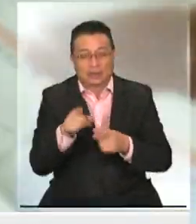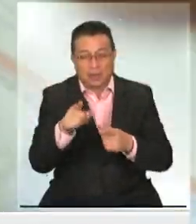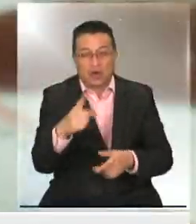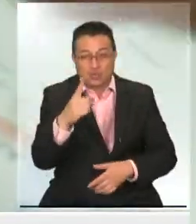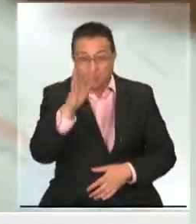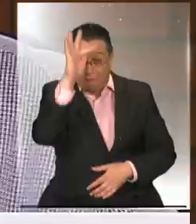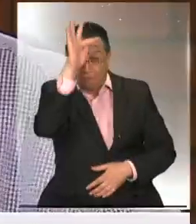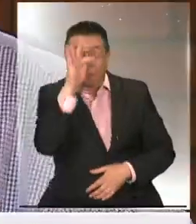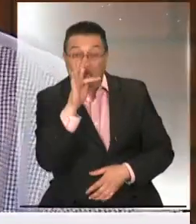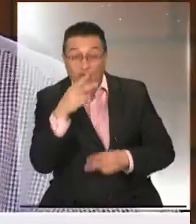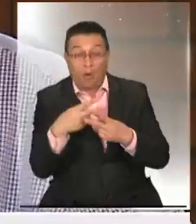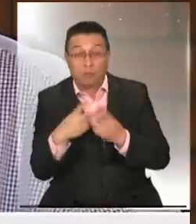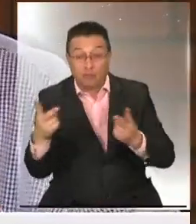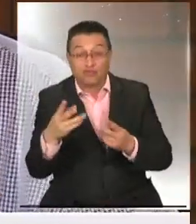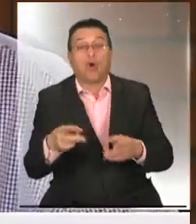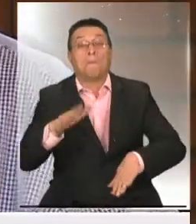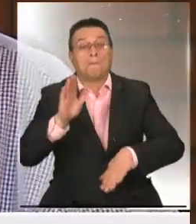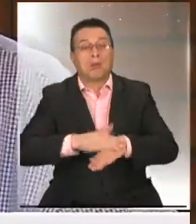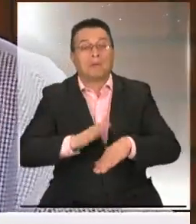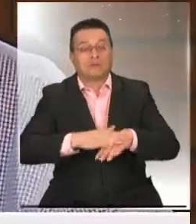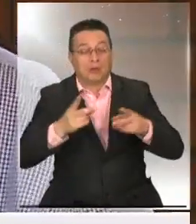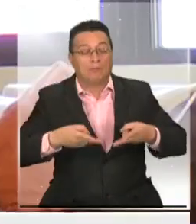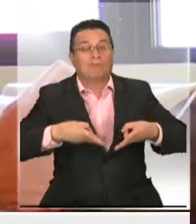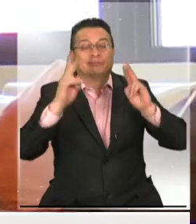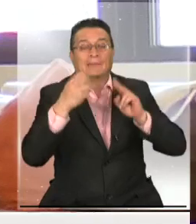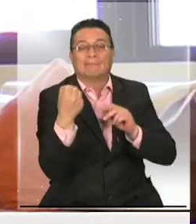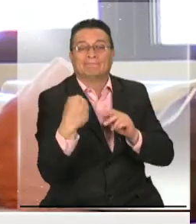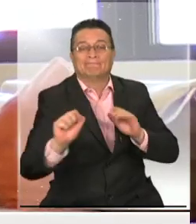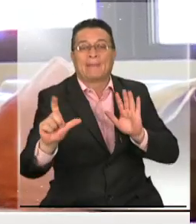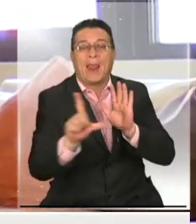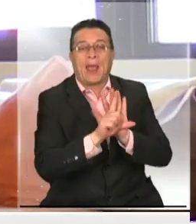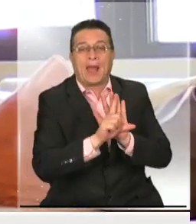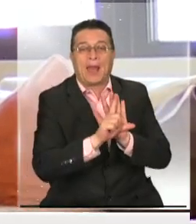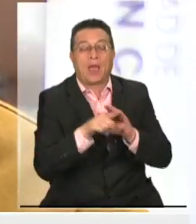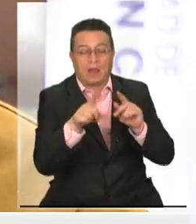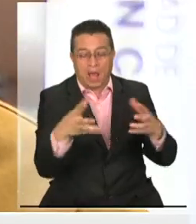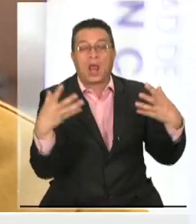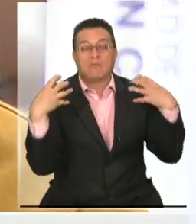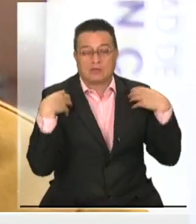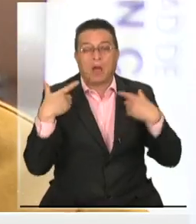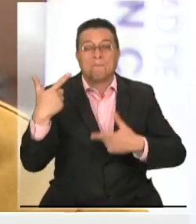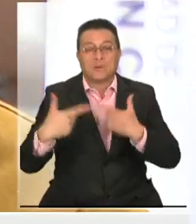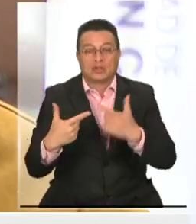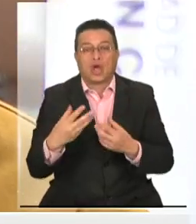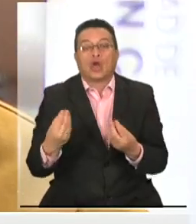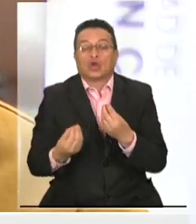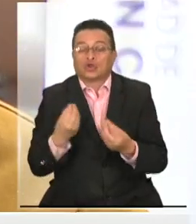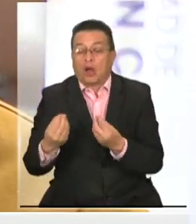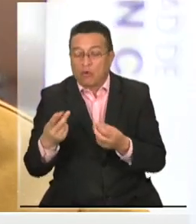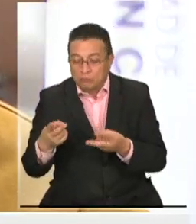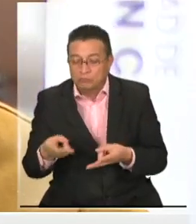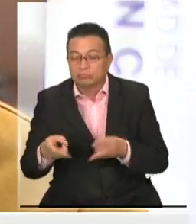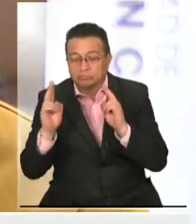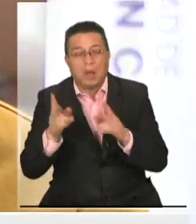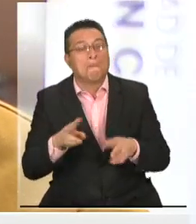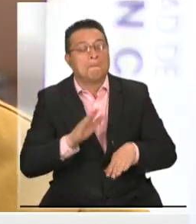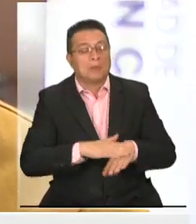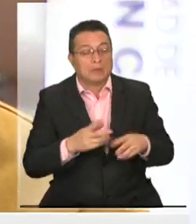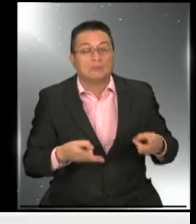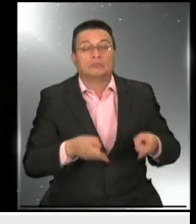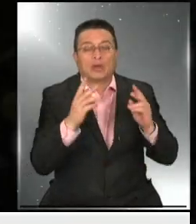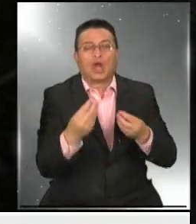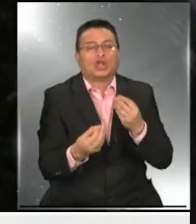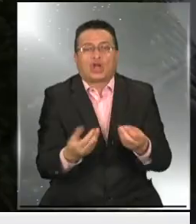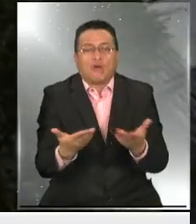funcionario público que otorgó permisos ilegales. Y hay una responsabilidad política de cómo se tomó esta opción, cómo se permitió que esto